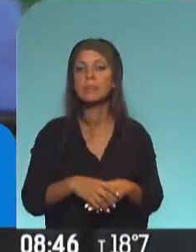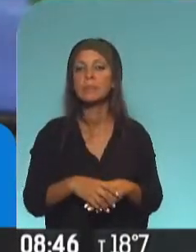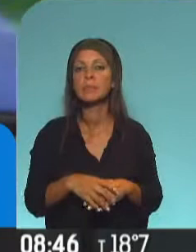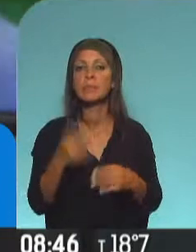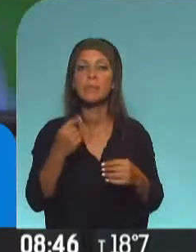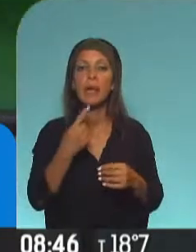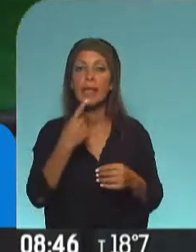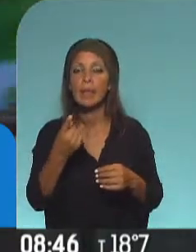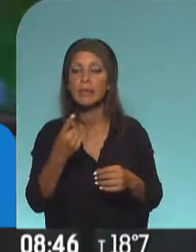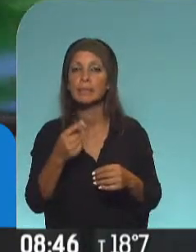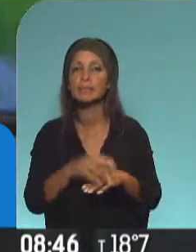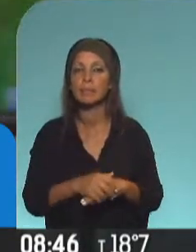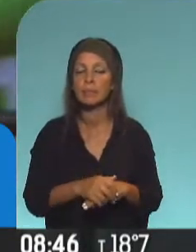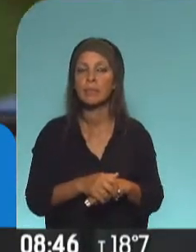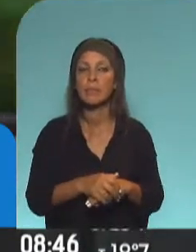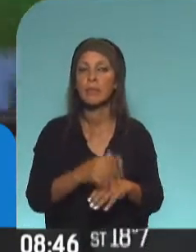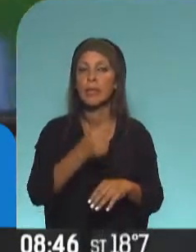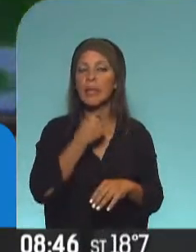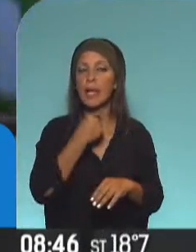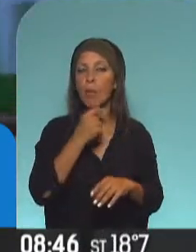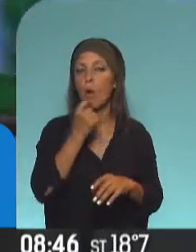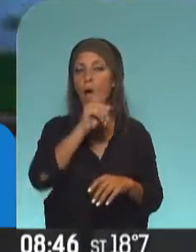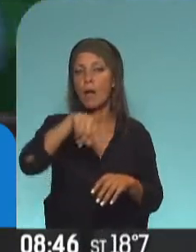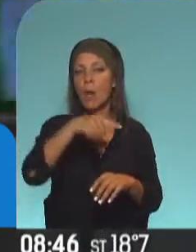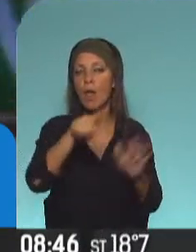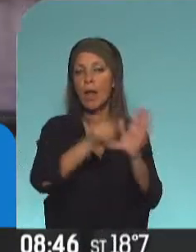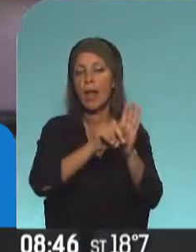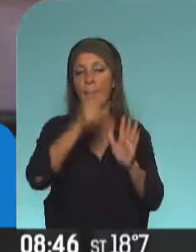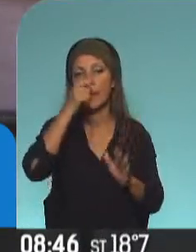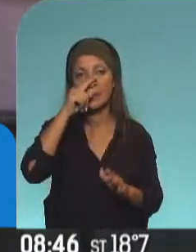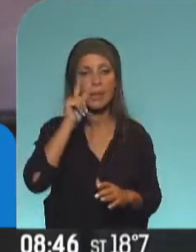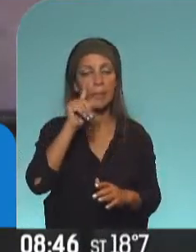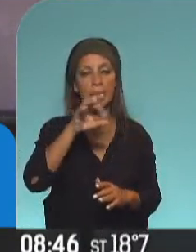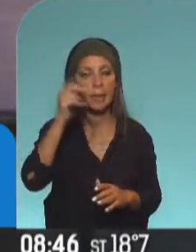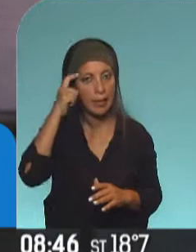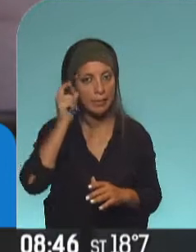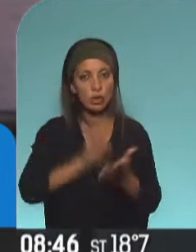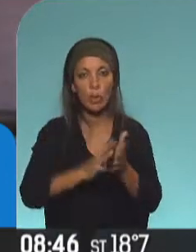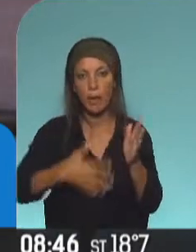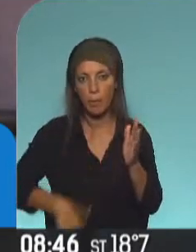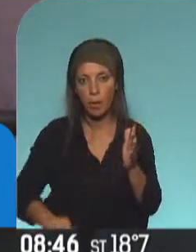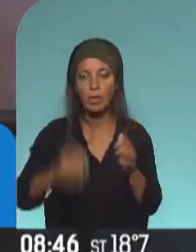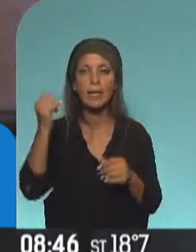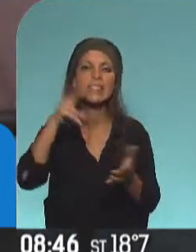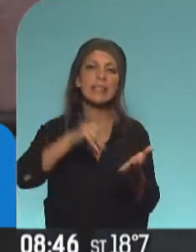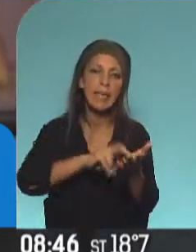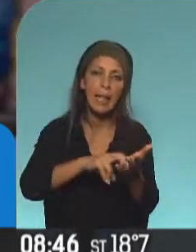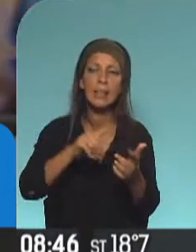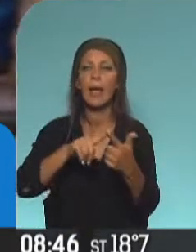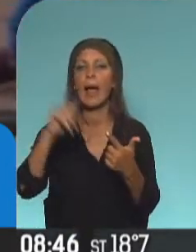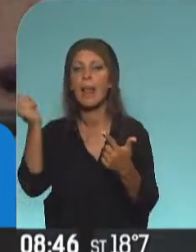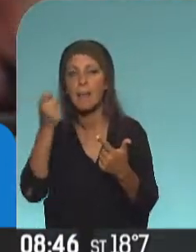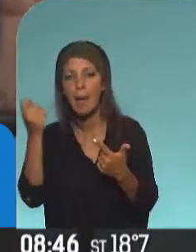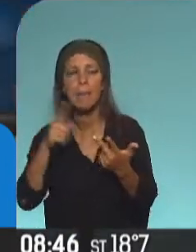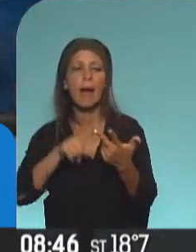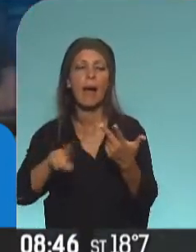la inconstitucionalidad de la ley de la 27.610 de interrupción voluntaria del embarazo. Hay en Salta, hay en La Pampa,